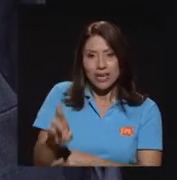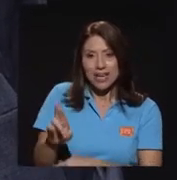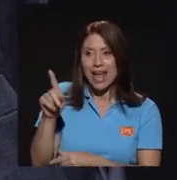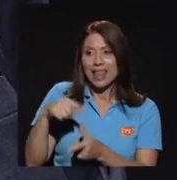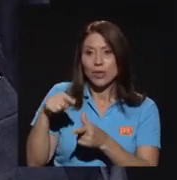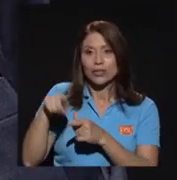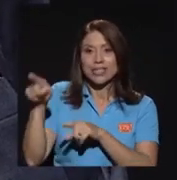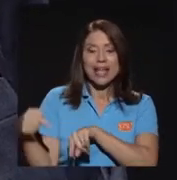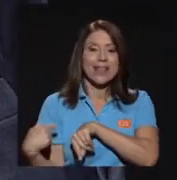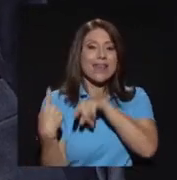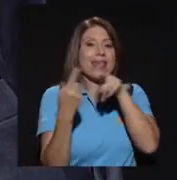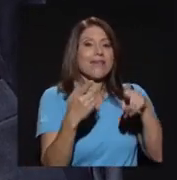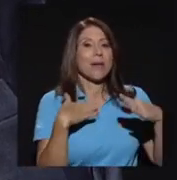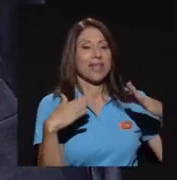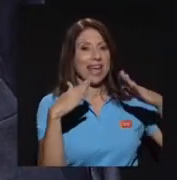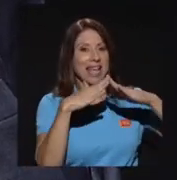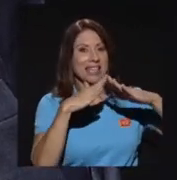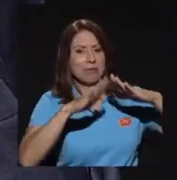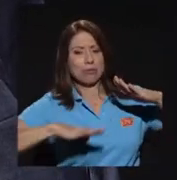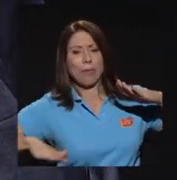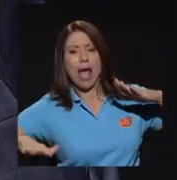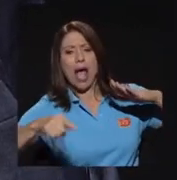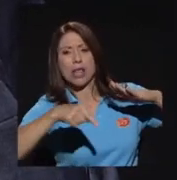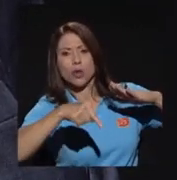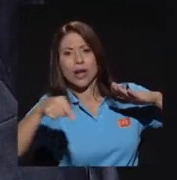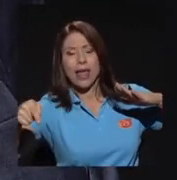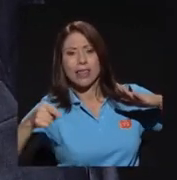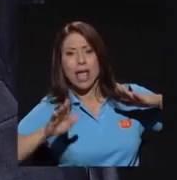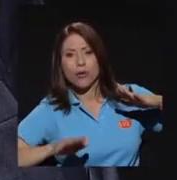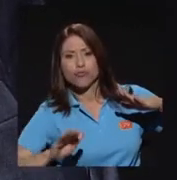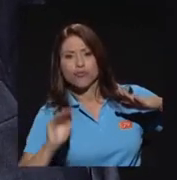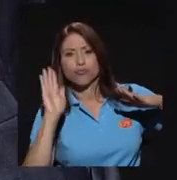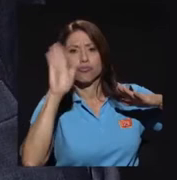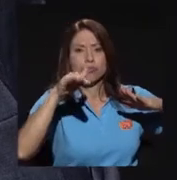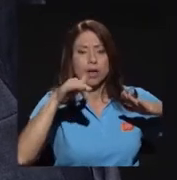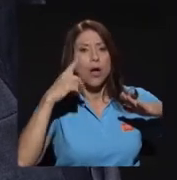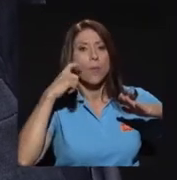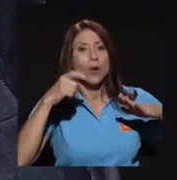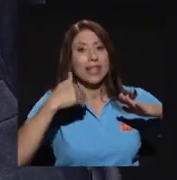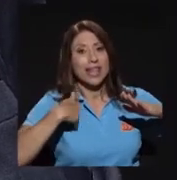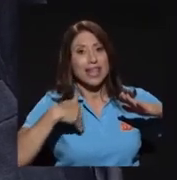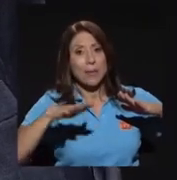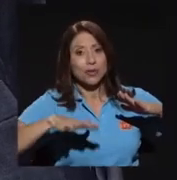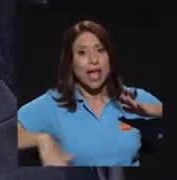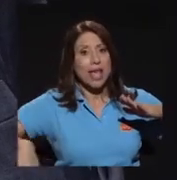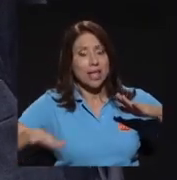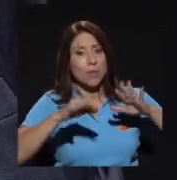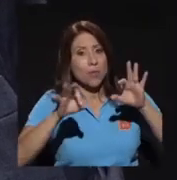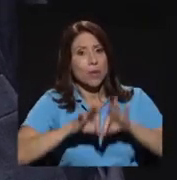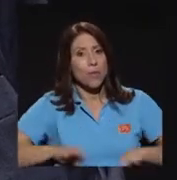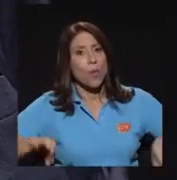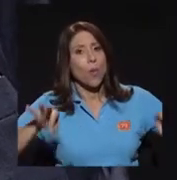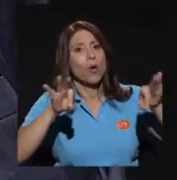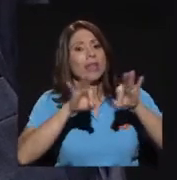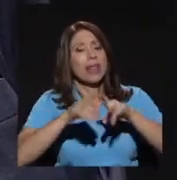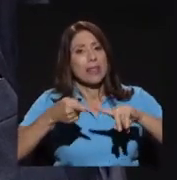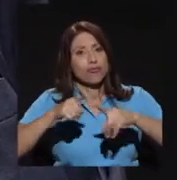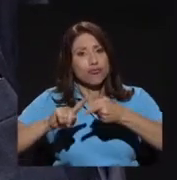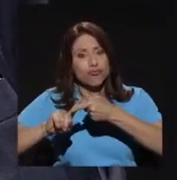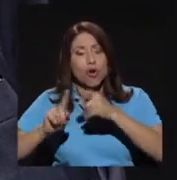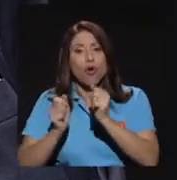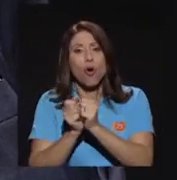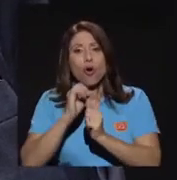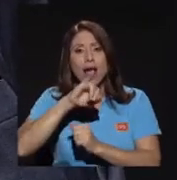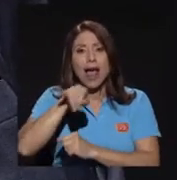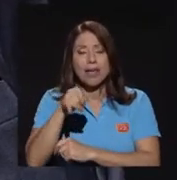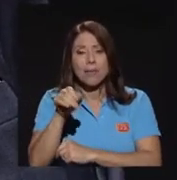porque teníamos un patio muy grande con otras personas con jaime suárez era viene también viene acompañado de otro y ahí